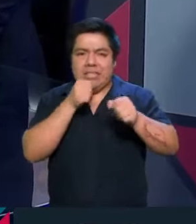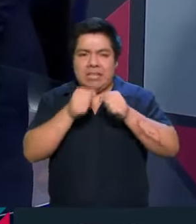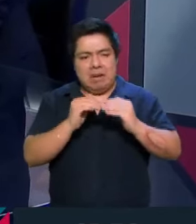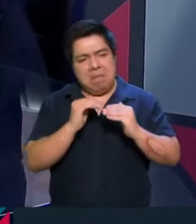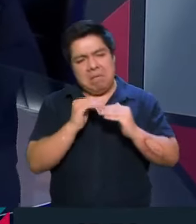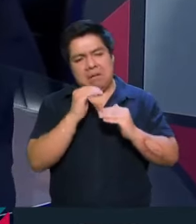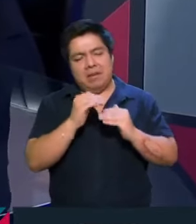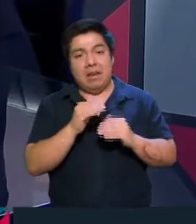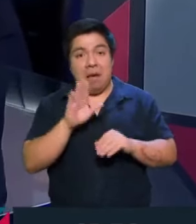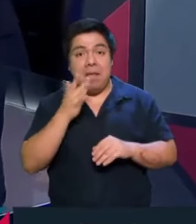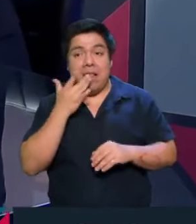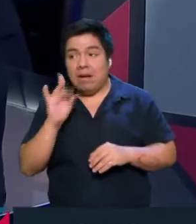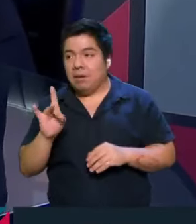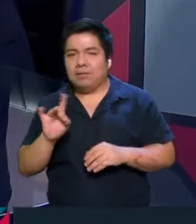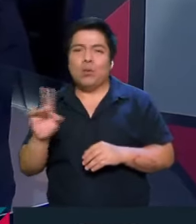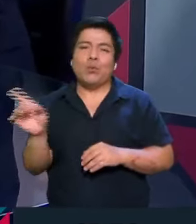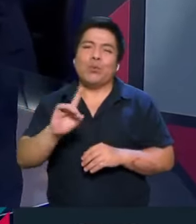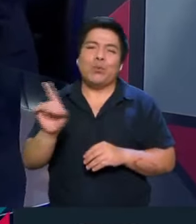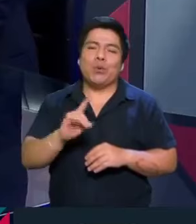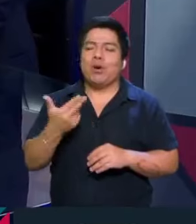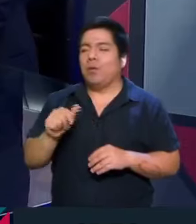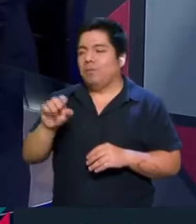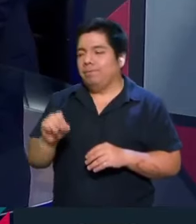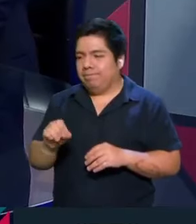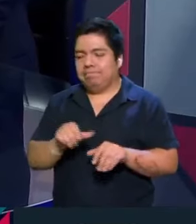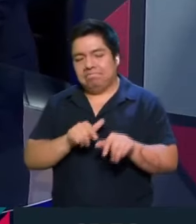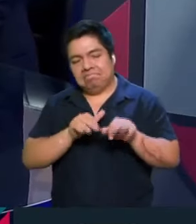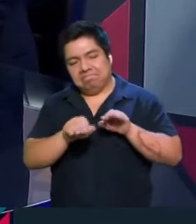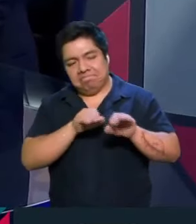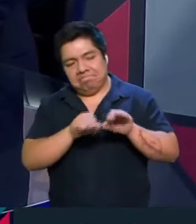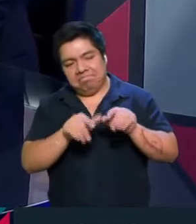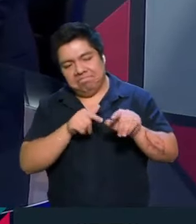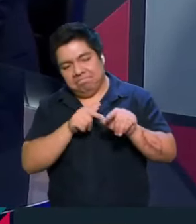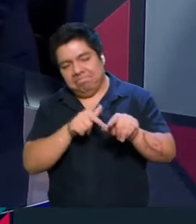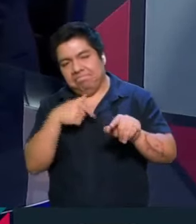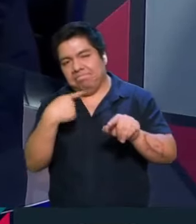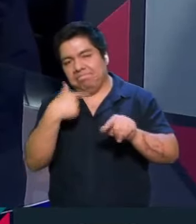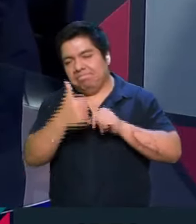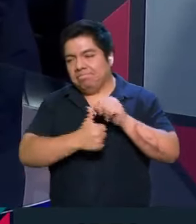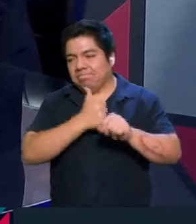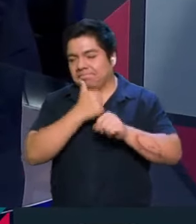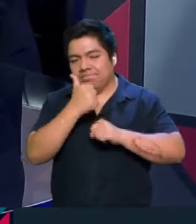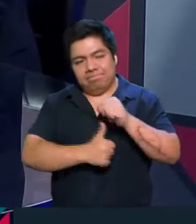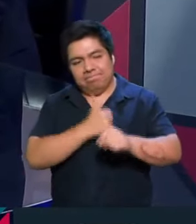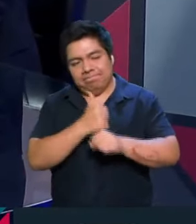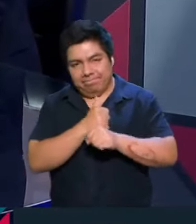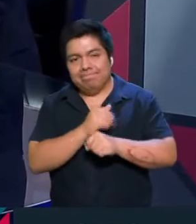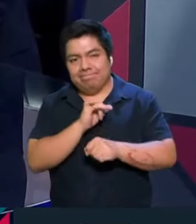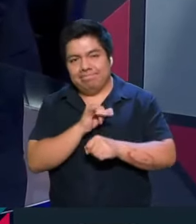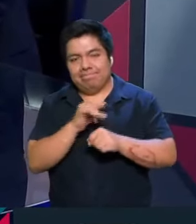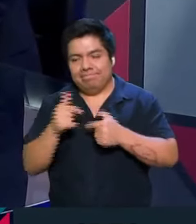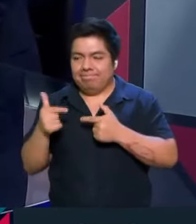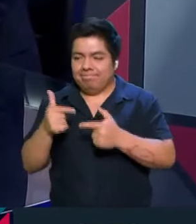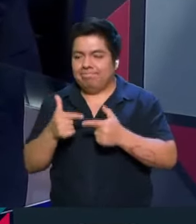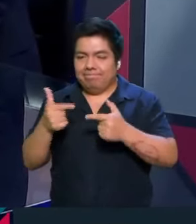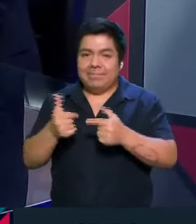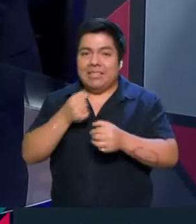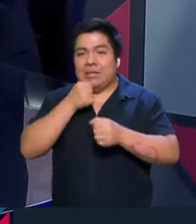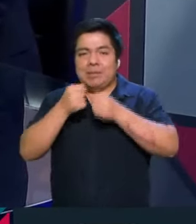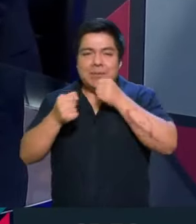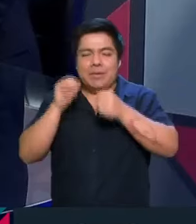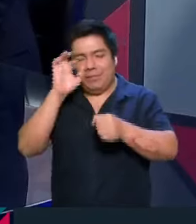se dice muy fácil, pero Humberto ha logrado sobrevivir del oficio durante muchos años y pertenece a una generación de